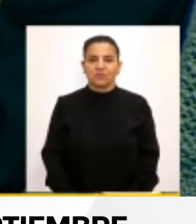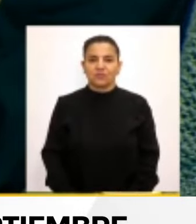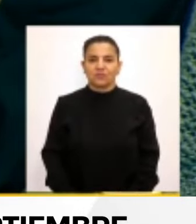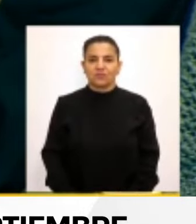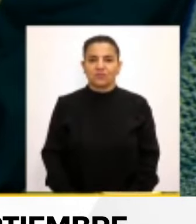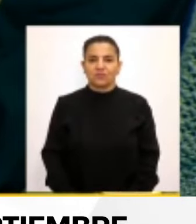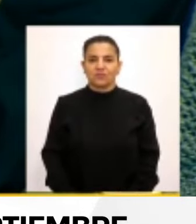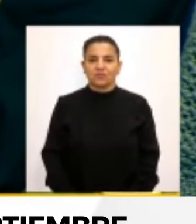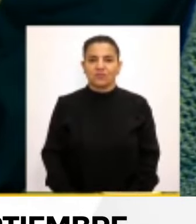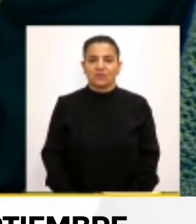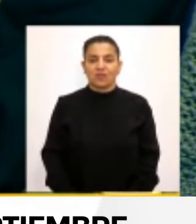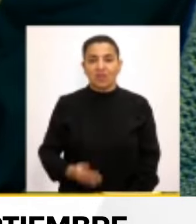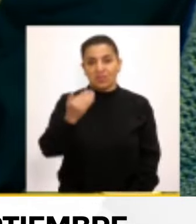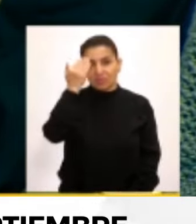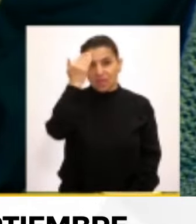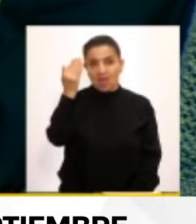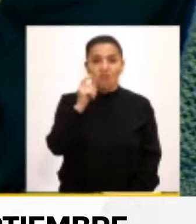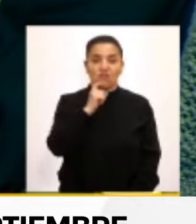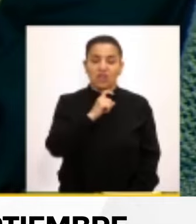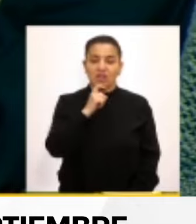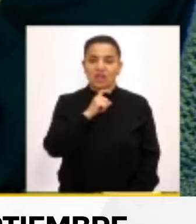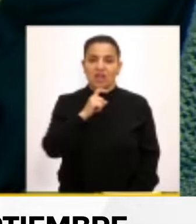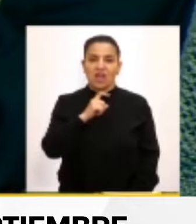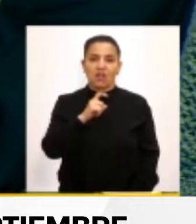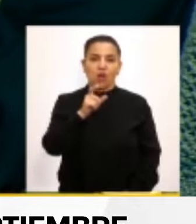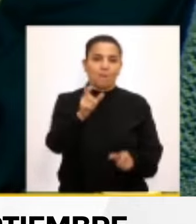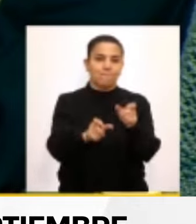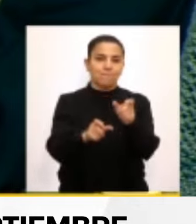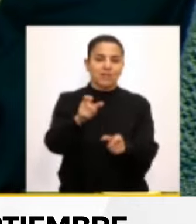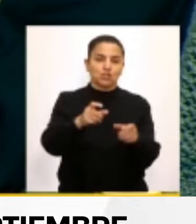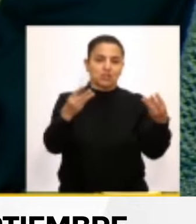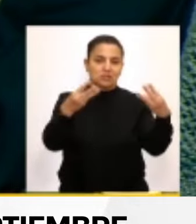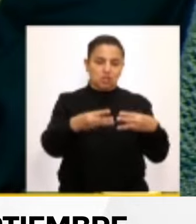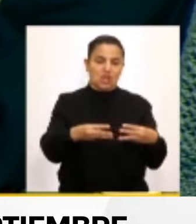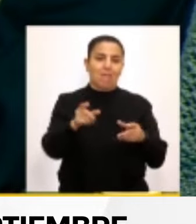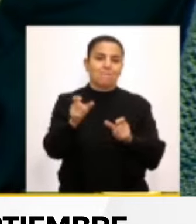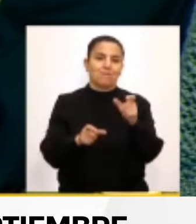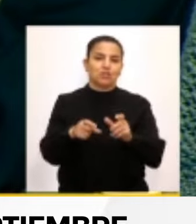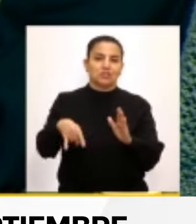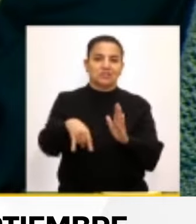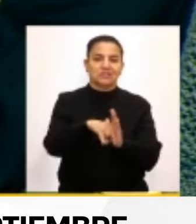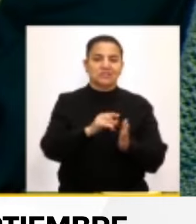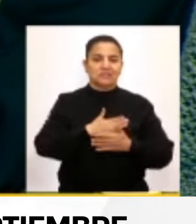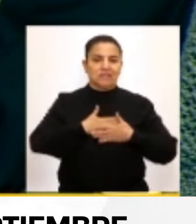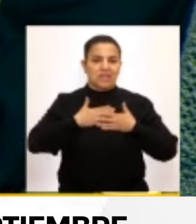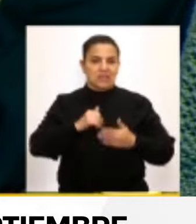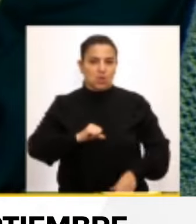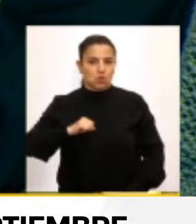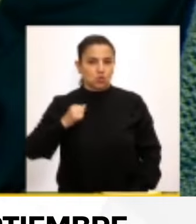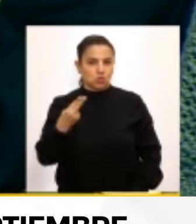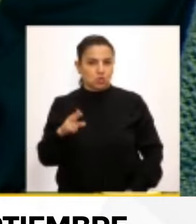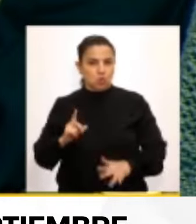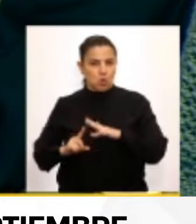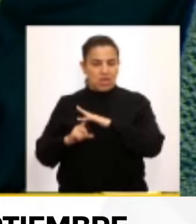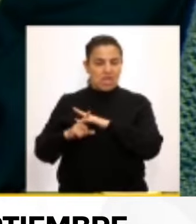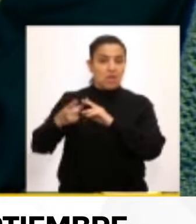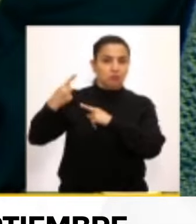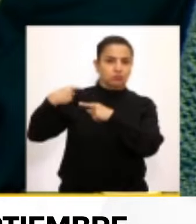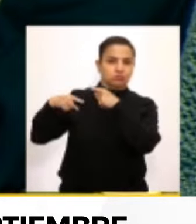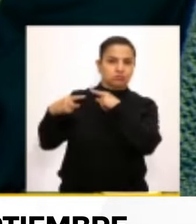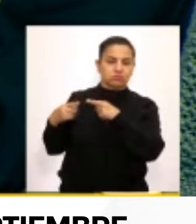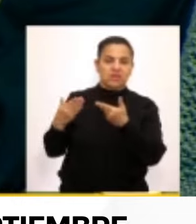mediante este feriado el mundo magallánico, el mundo chilote, se sienta orgulloso de sus orígenes. Esto es un